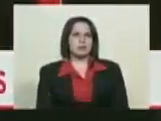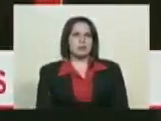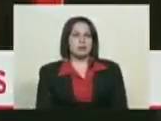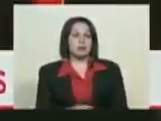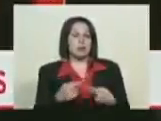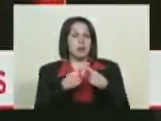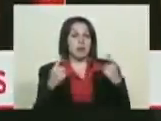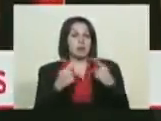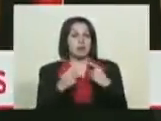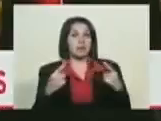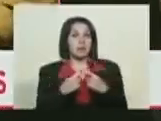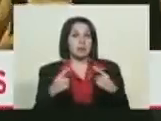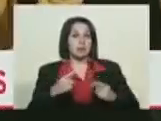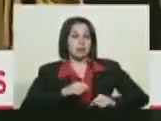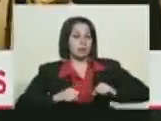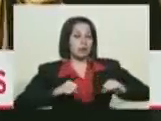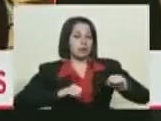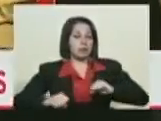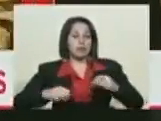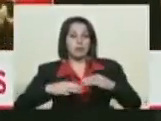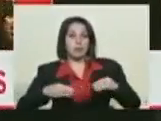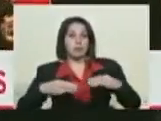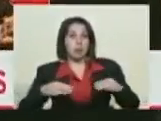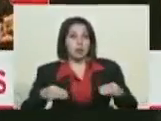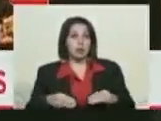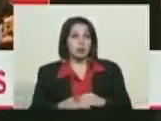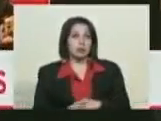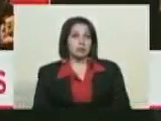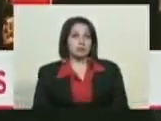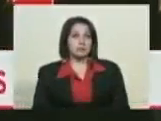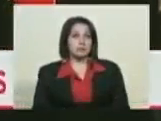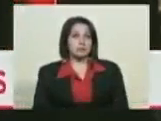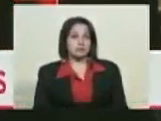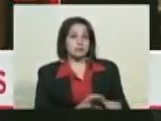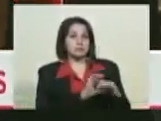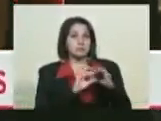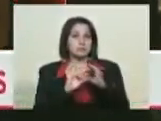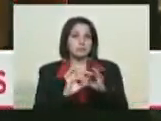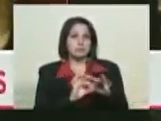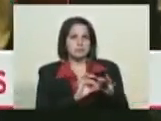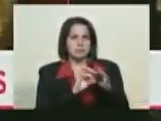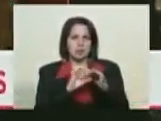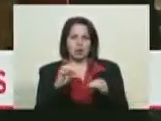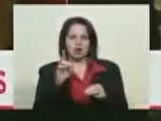La diversidad del movimiento popular para la unión, no